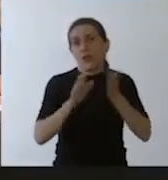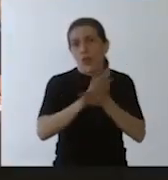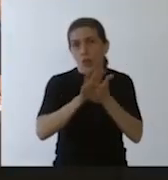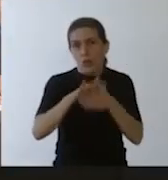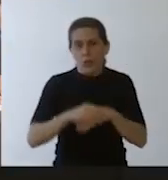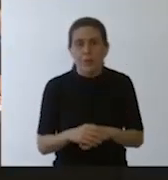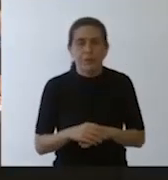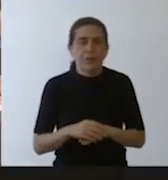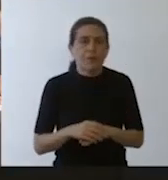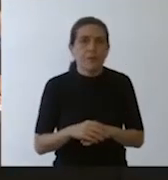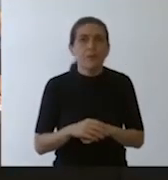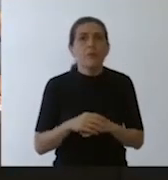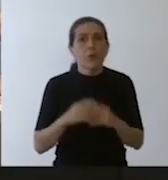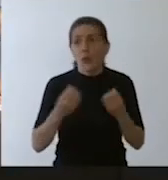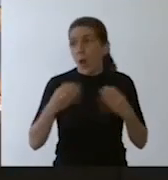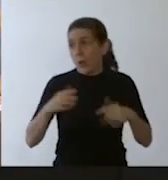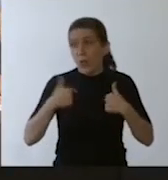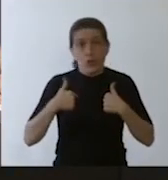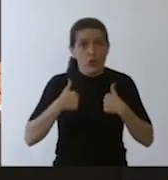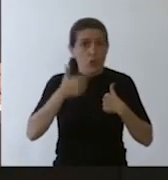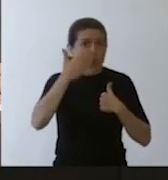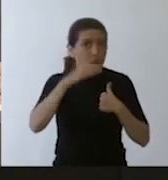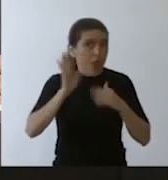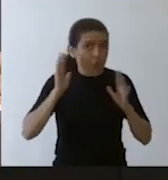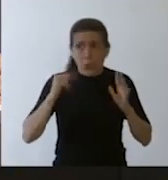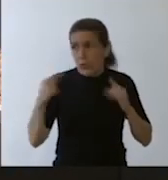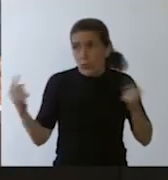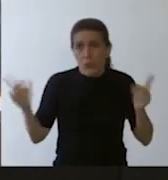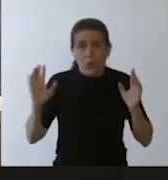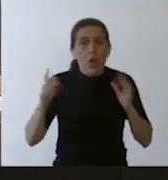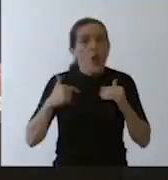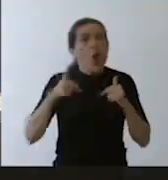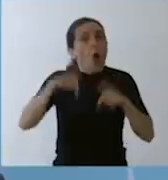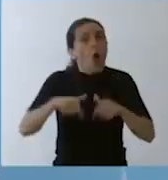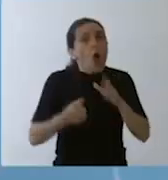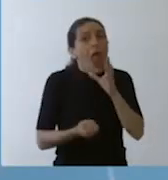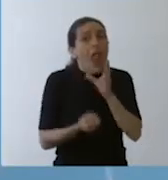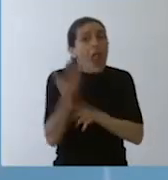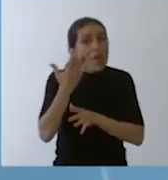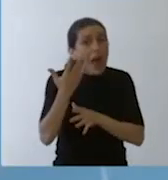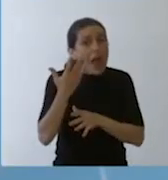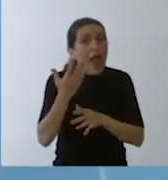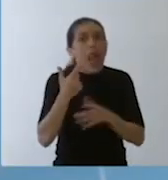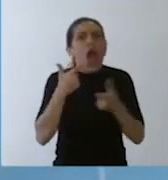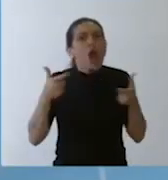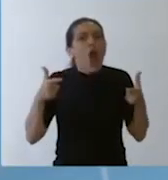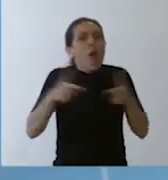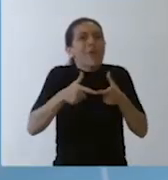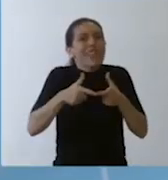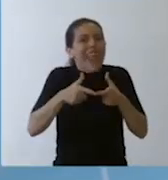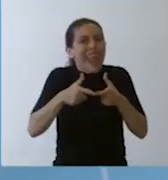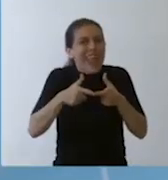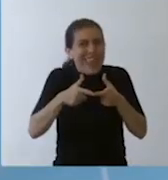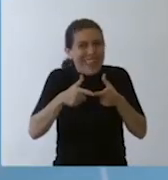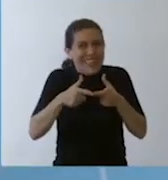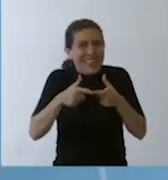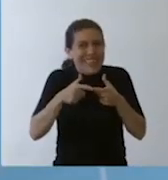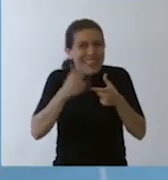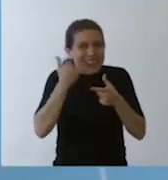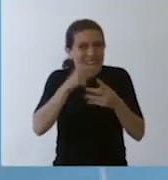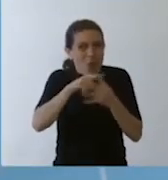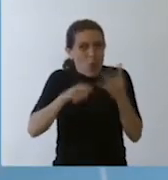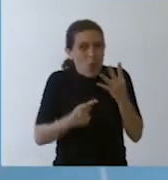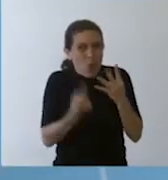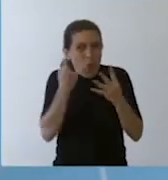Empiezo yo y después terminan. Hoy a la mañana, en uno de los comités que efectivamente pusimos en marcha,